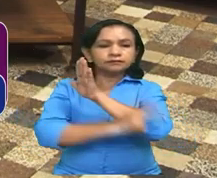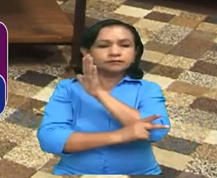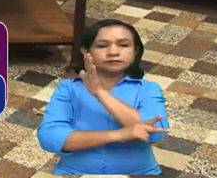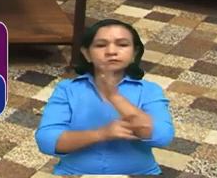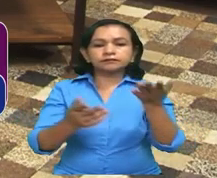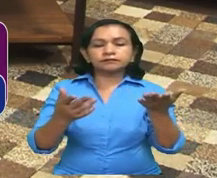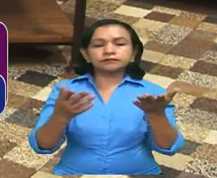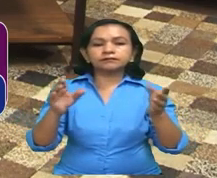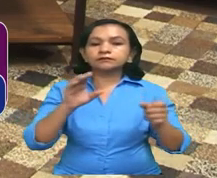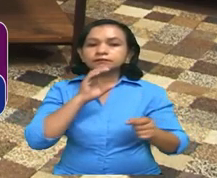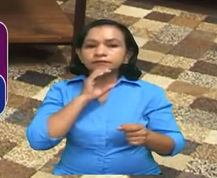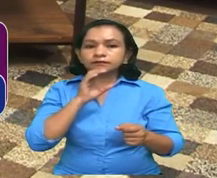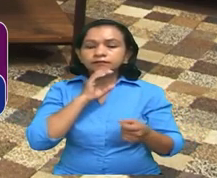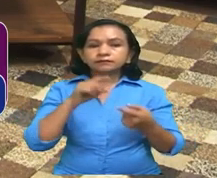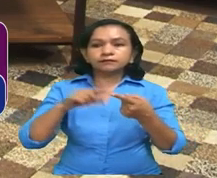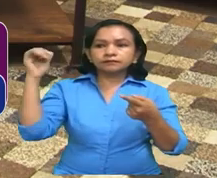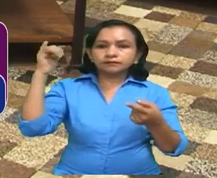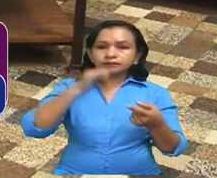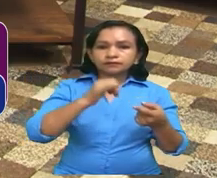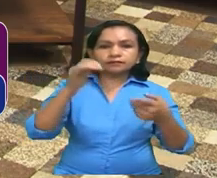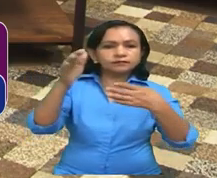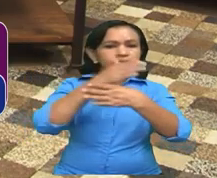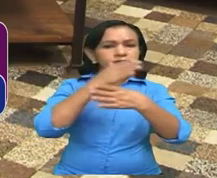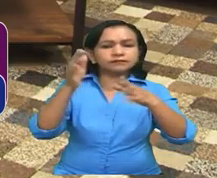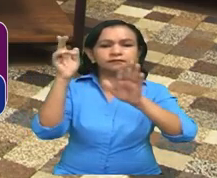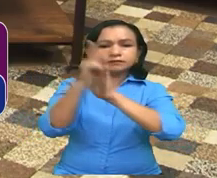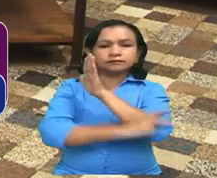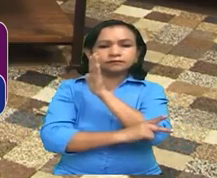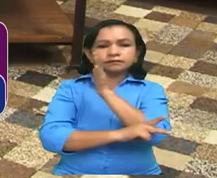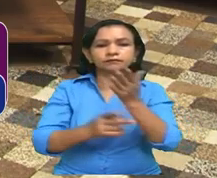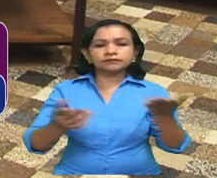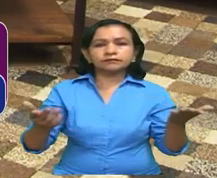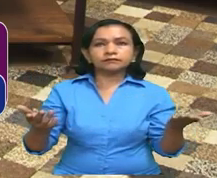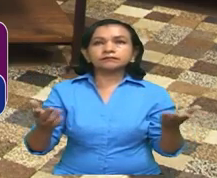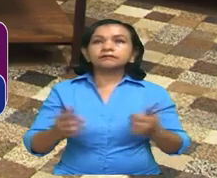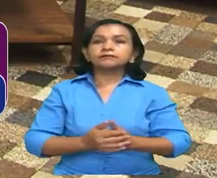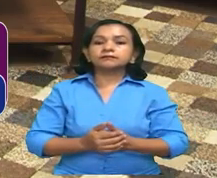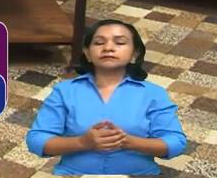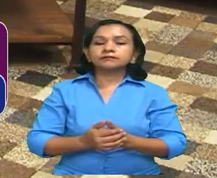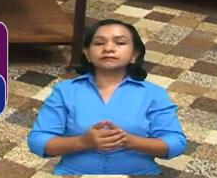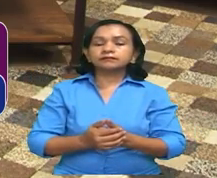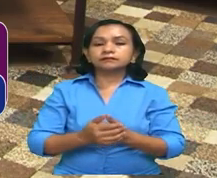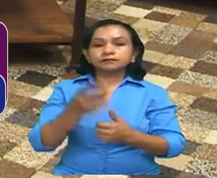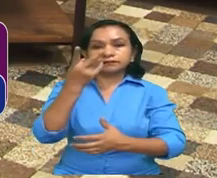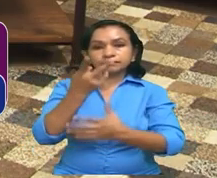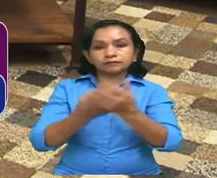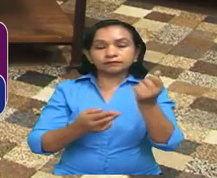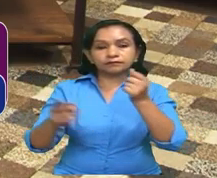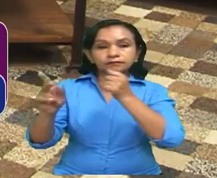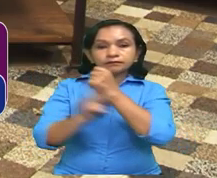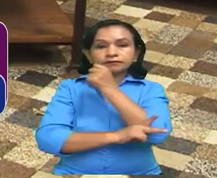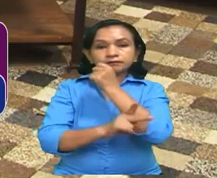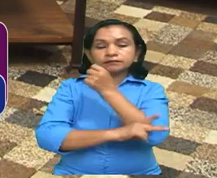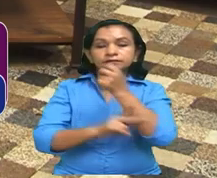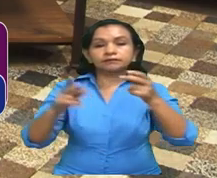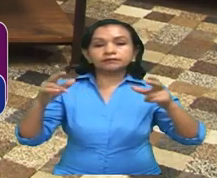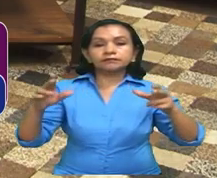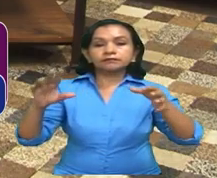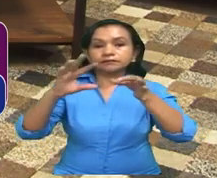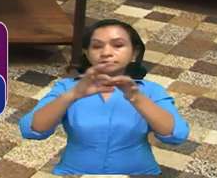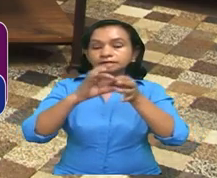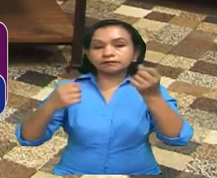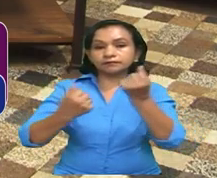hizo en Nicatur de parte de estos dos países, y entiendo que hay otros países que también estaban colaborando, porque ahí andaban